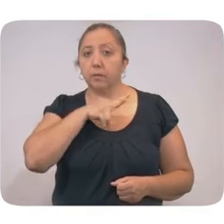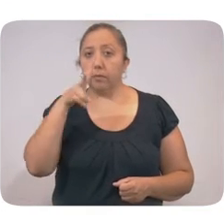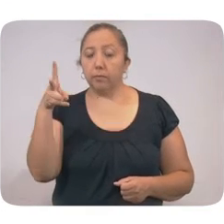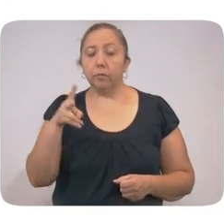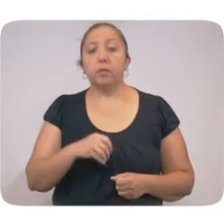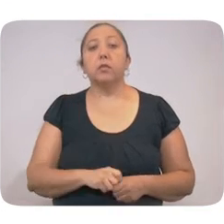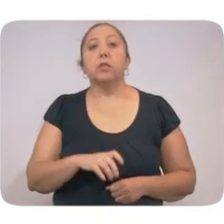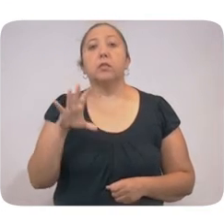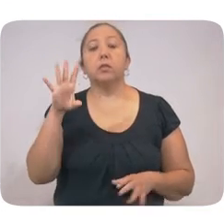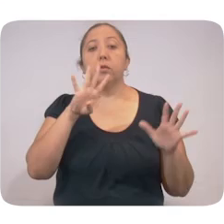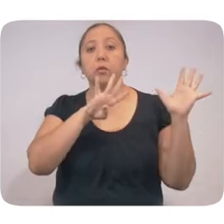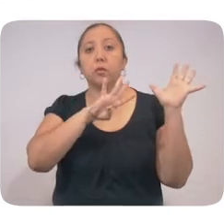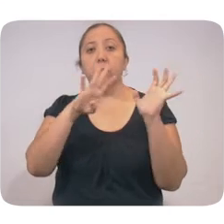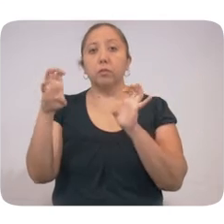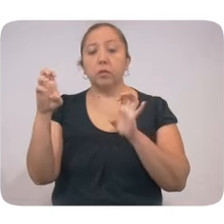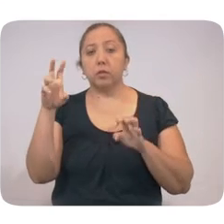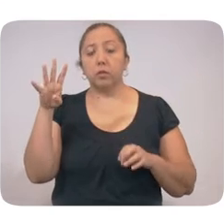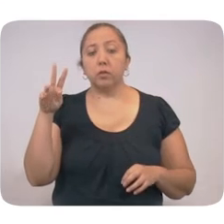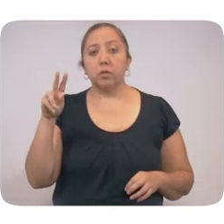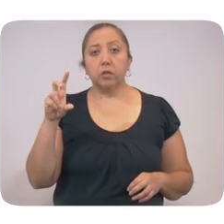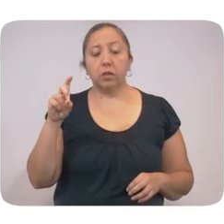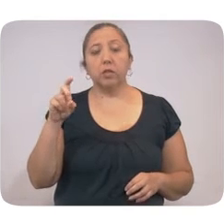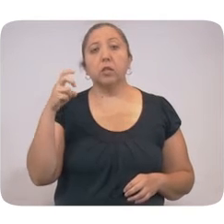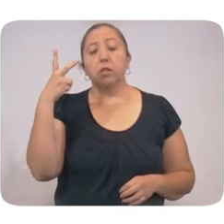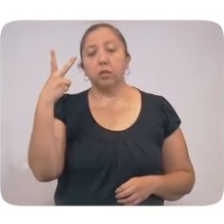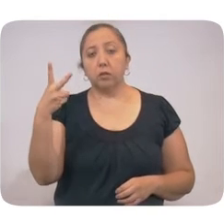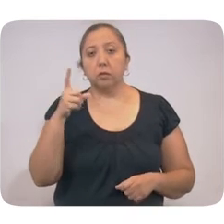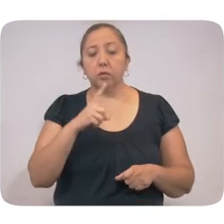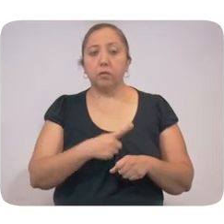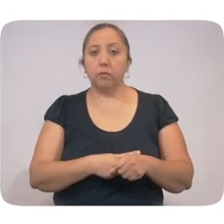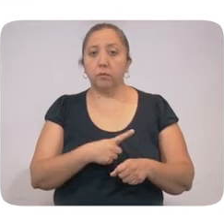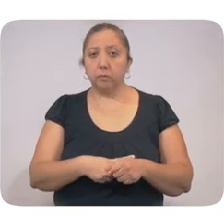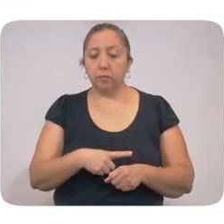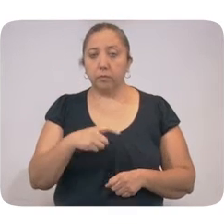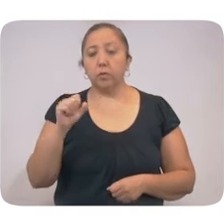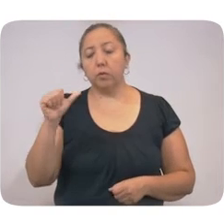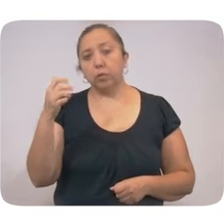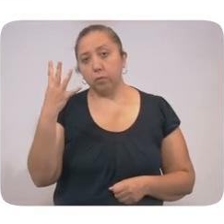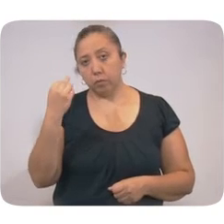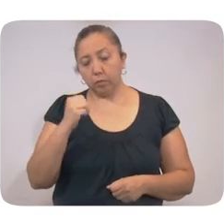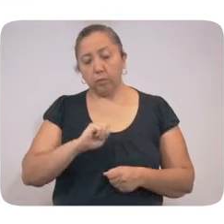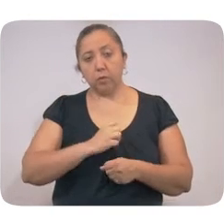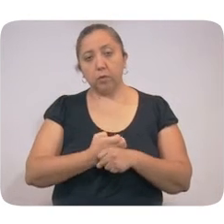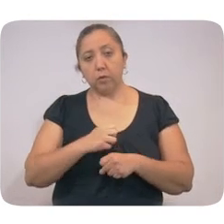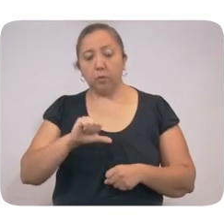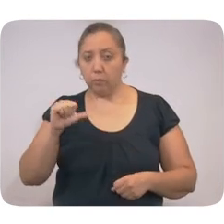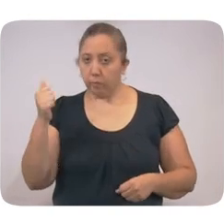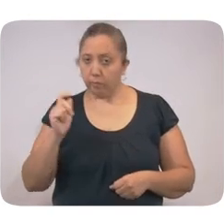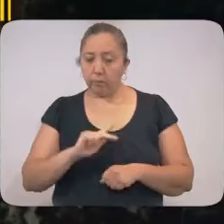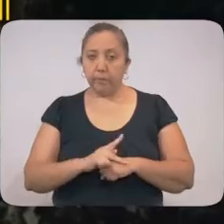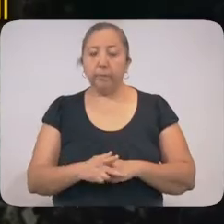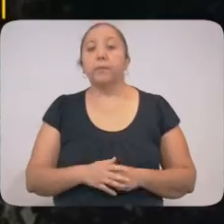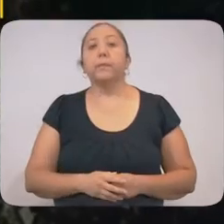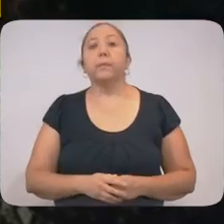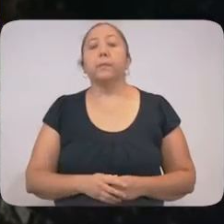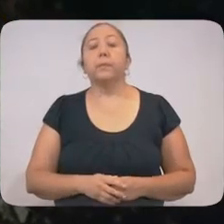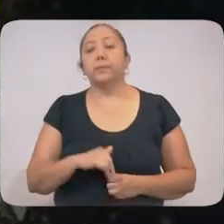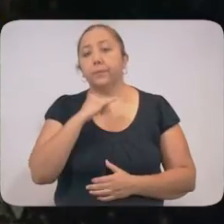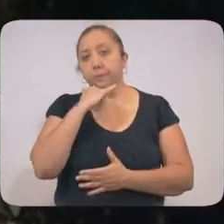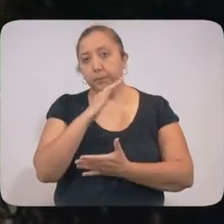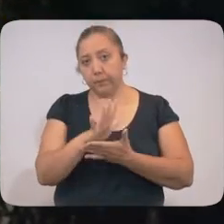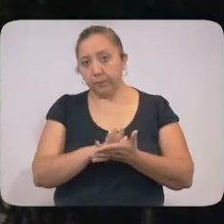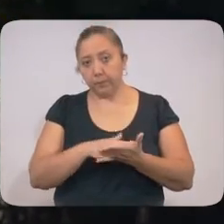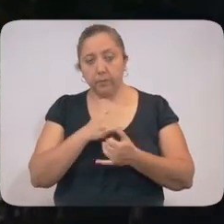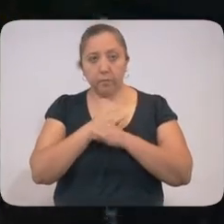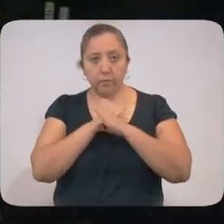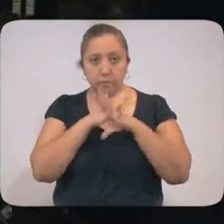En total, ya son 932 casos positivos, 9 de los cuales son de otro país u otro estado.